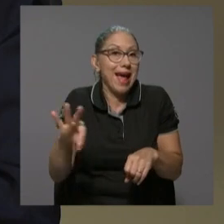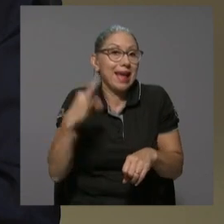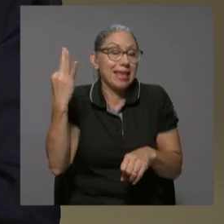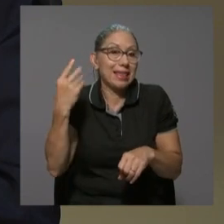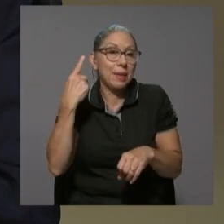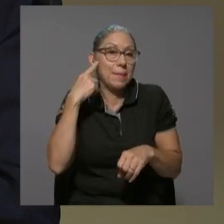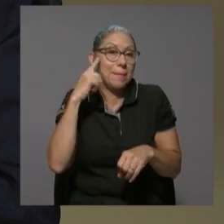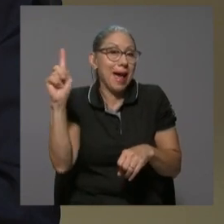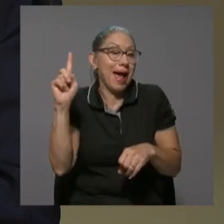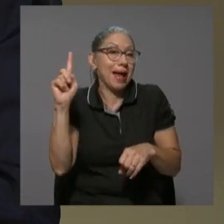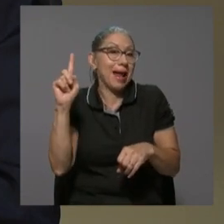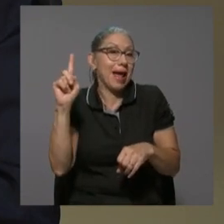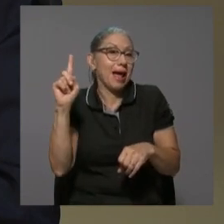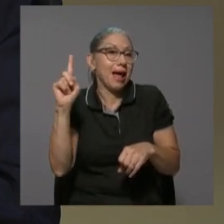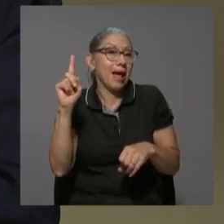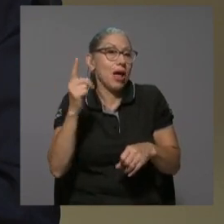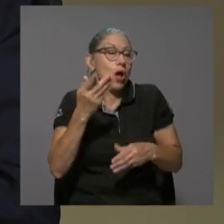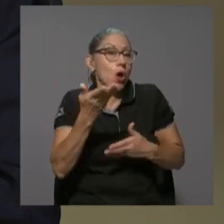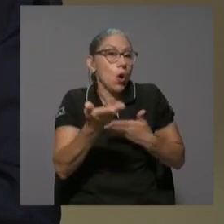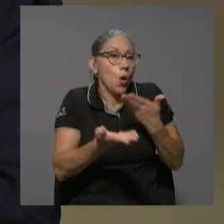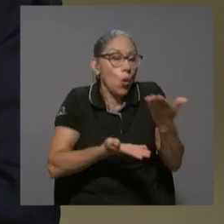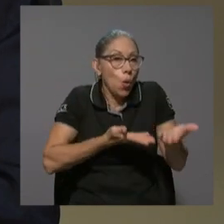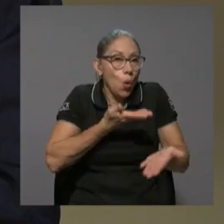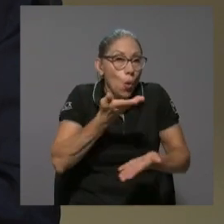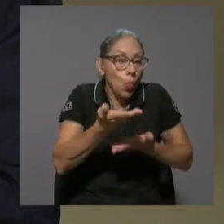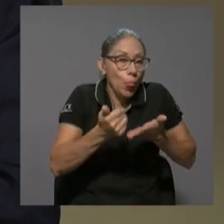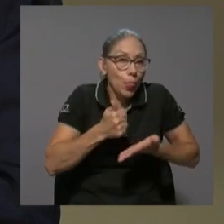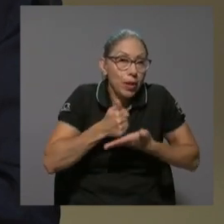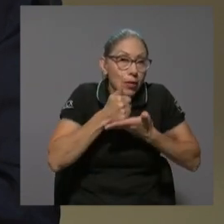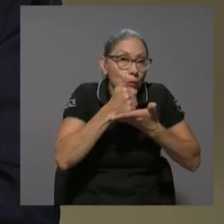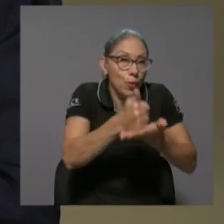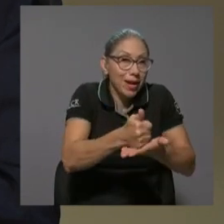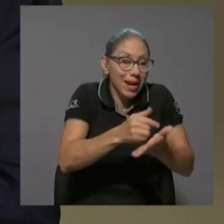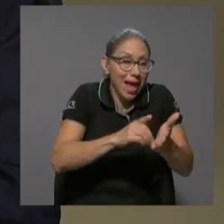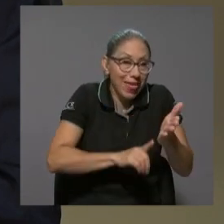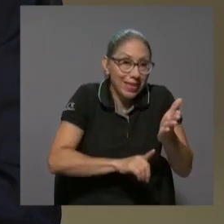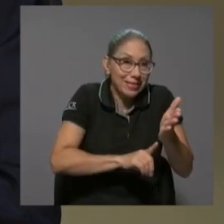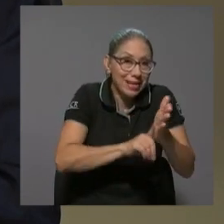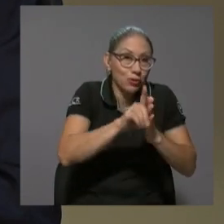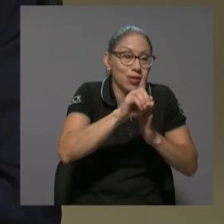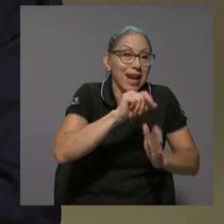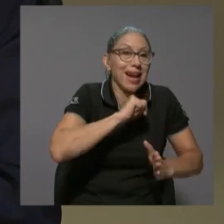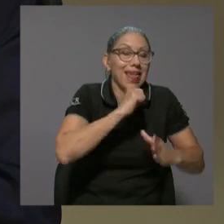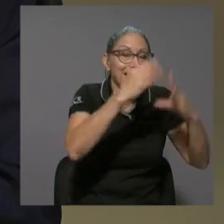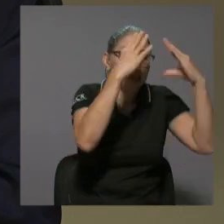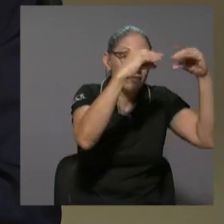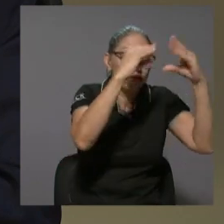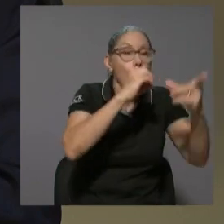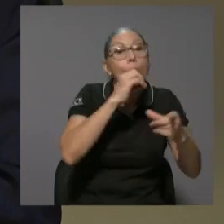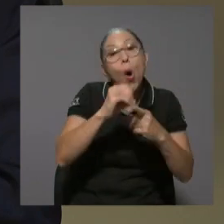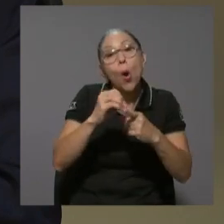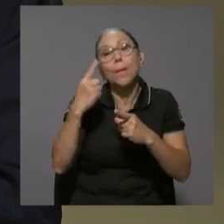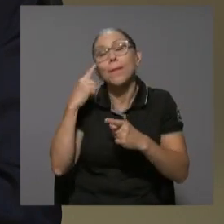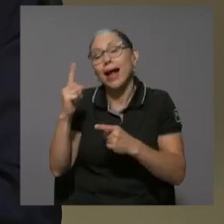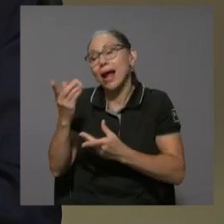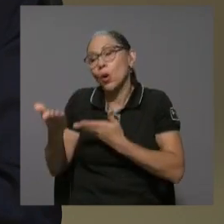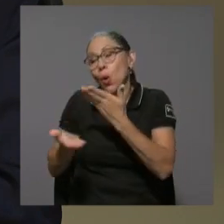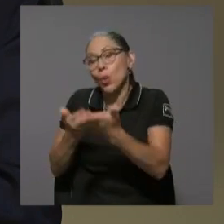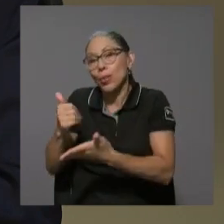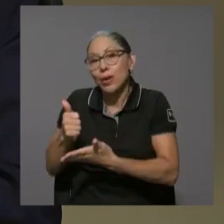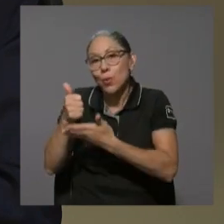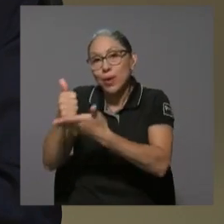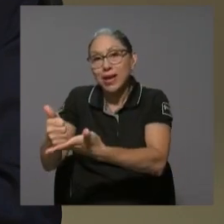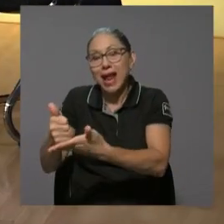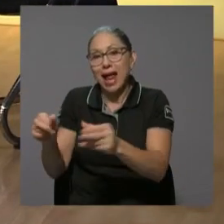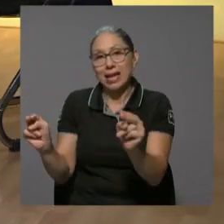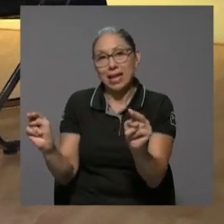contribuir a desarrollar y difundir la desinformación o para contribuir a neutralizarla. Y a lo que me refiero es que nosotros